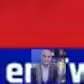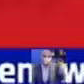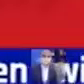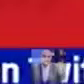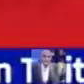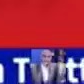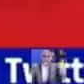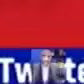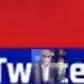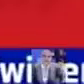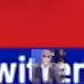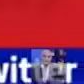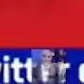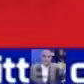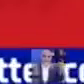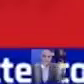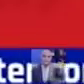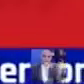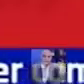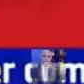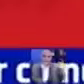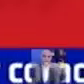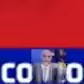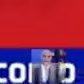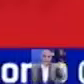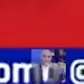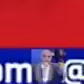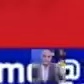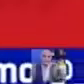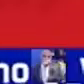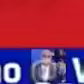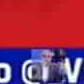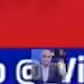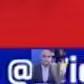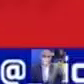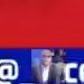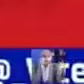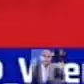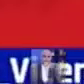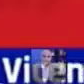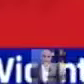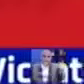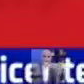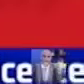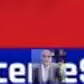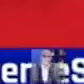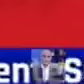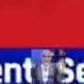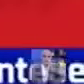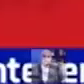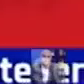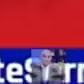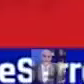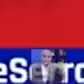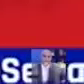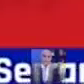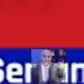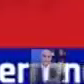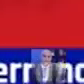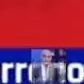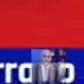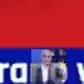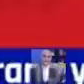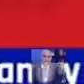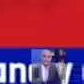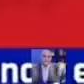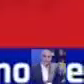Pero bueno, el punto es, y aquí lo estoy pronosticando, lo estoy adelantando, que no será la última investigación en